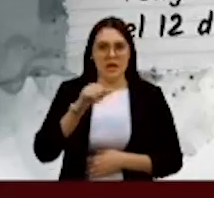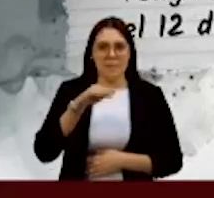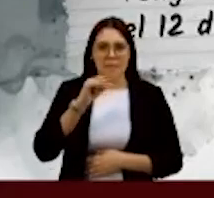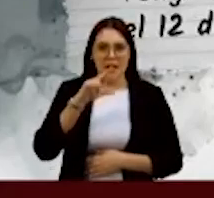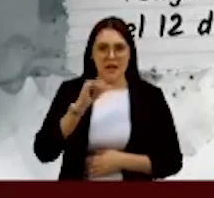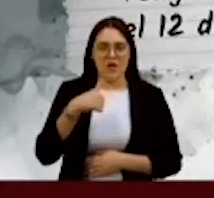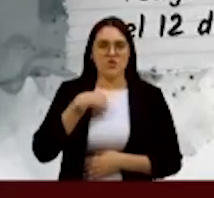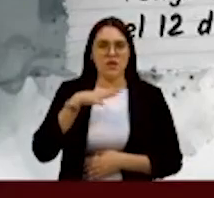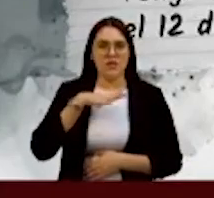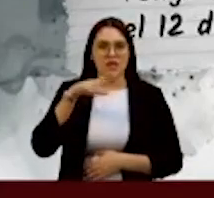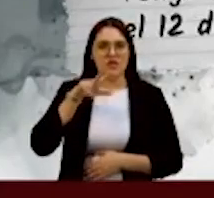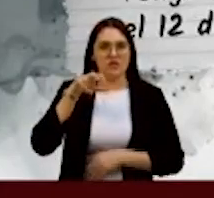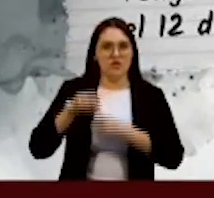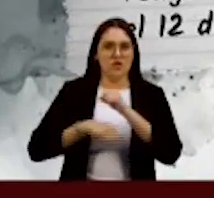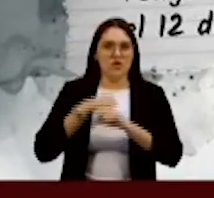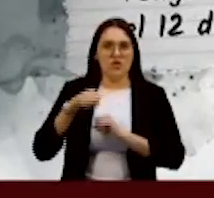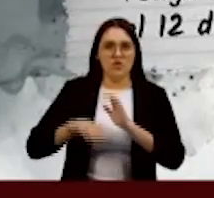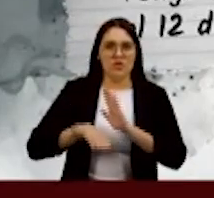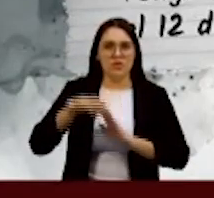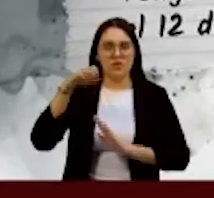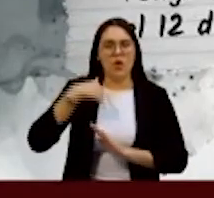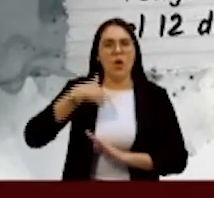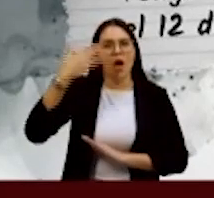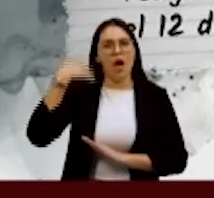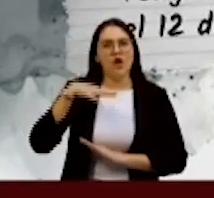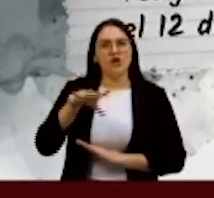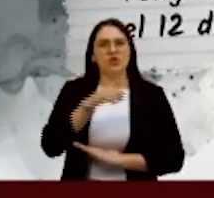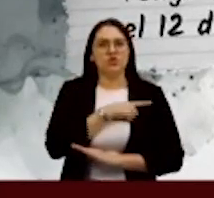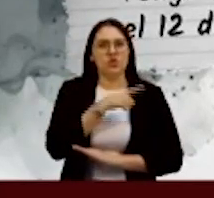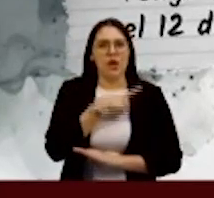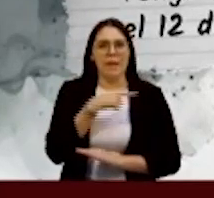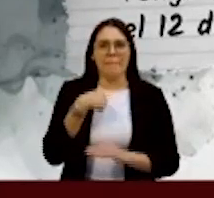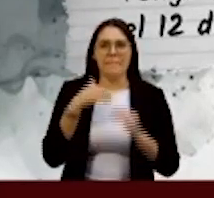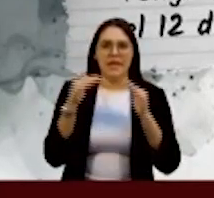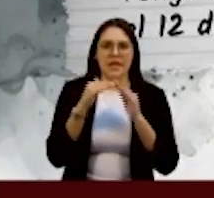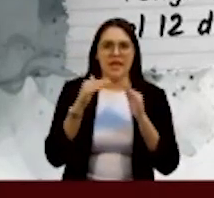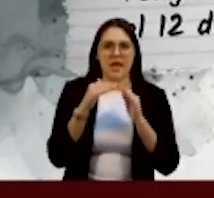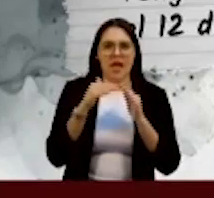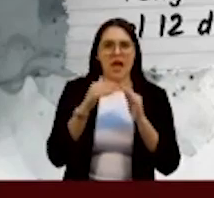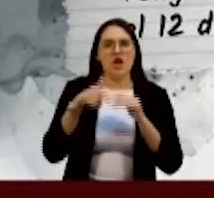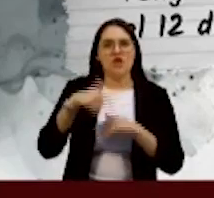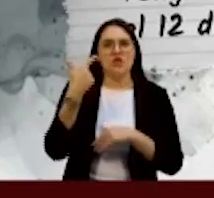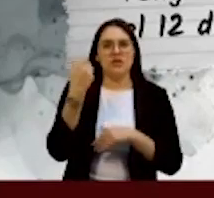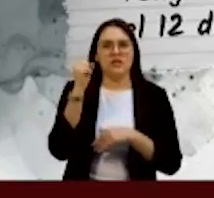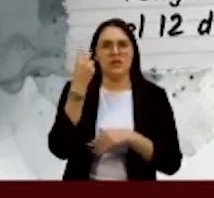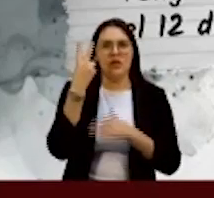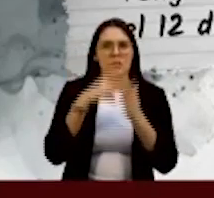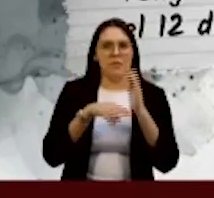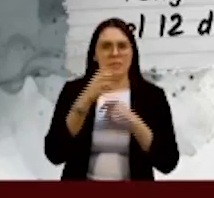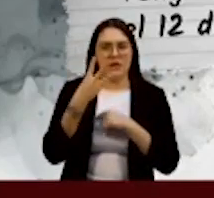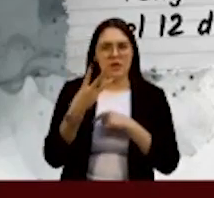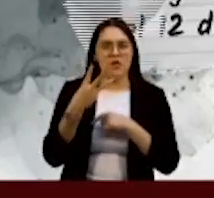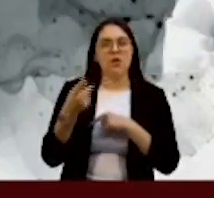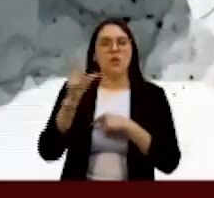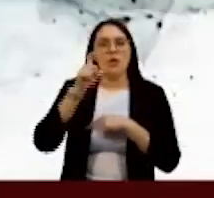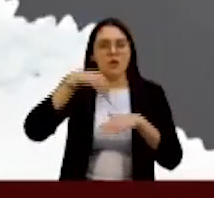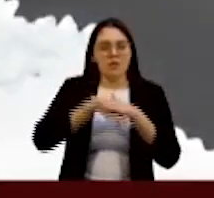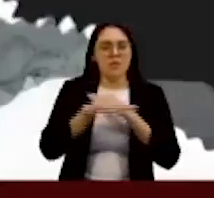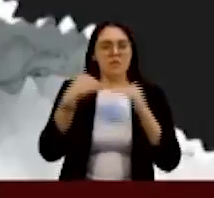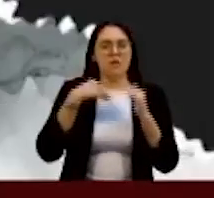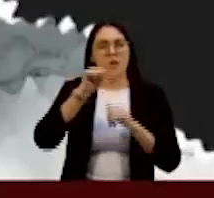18 años. Me encontraba sola en mi domicilio el 12 de septiembre de 2003, cuando fui